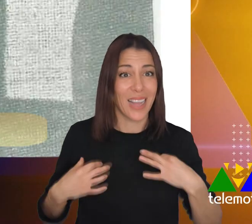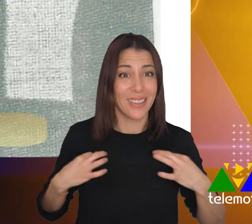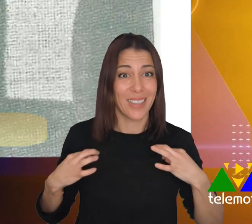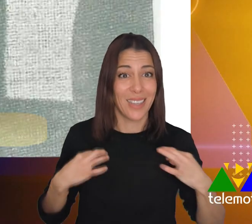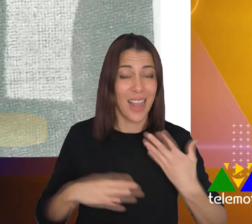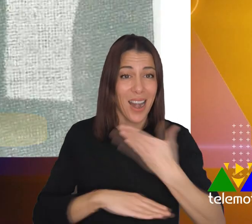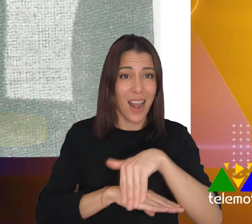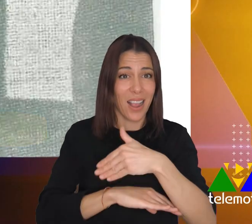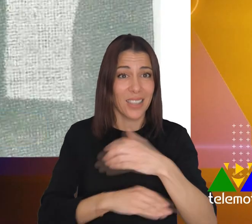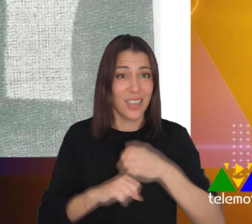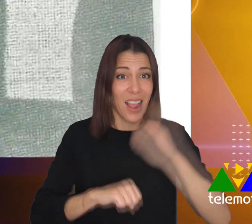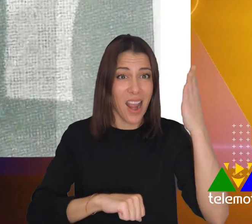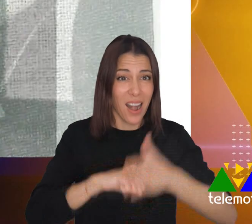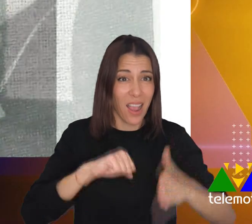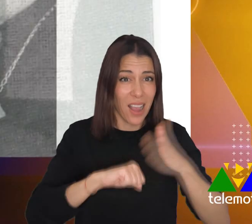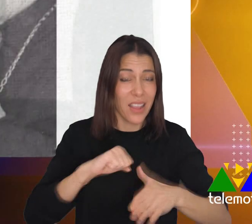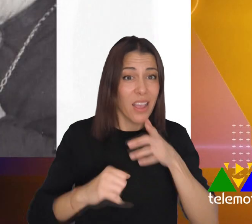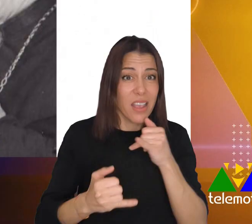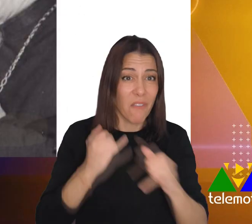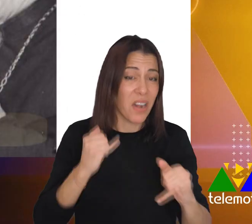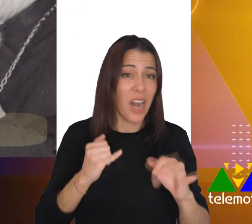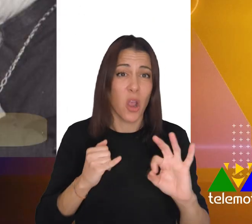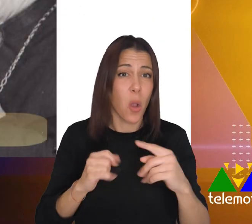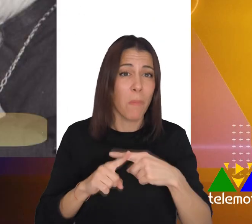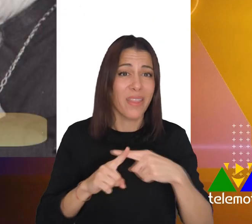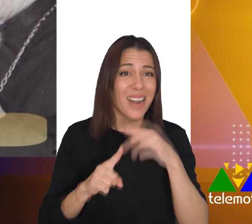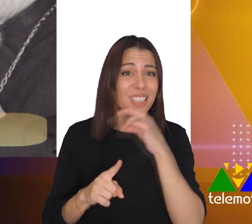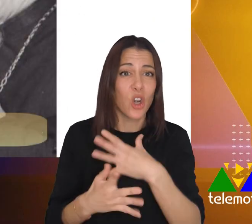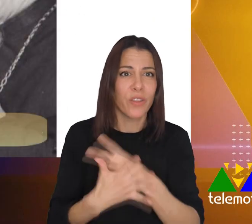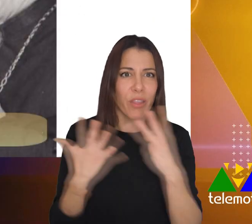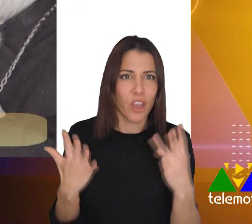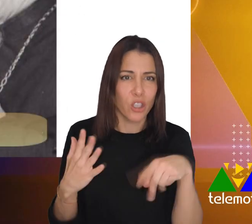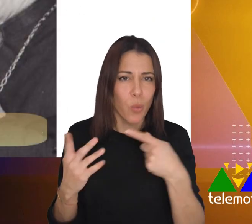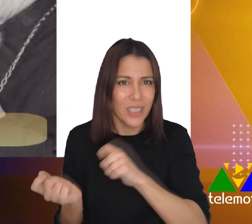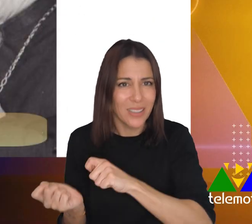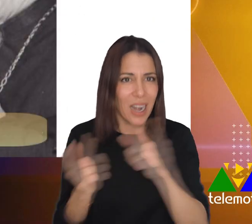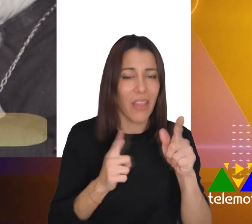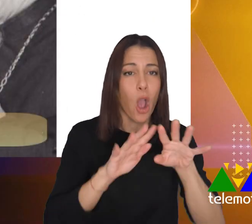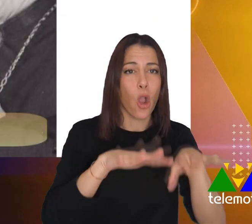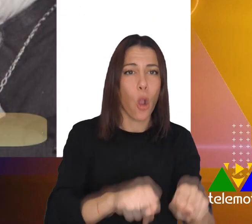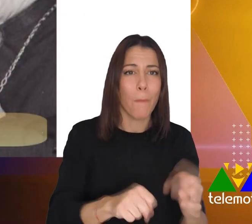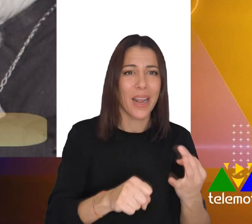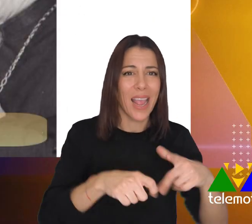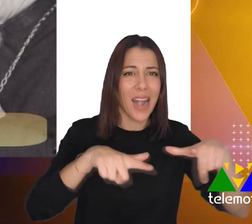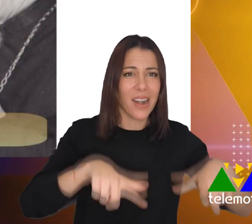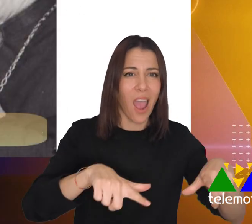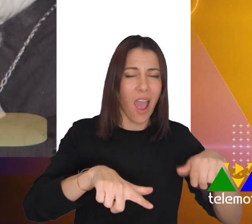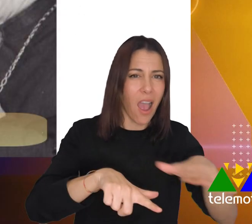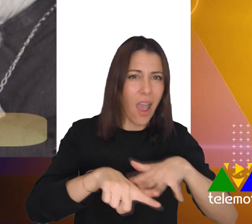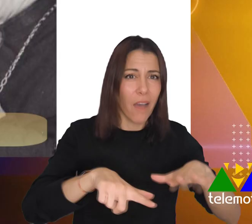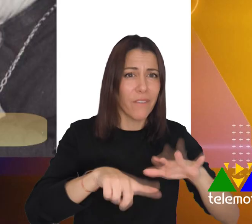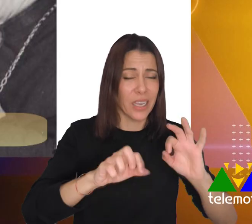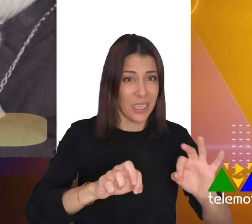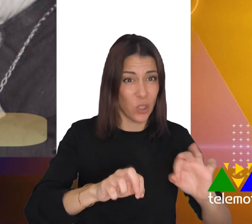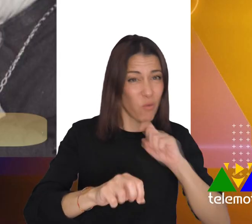calle Las Cañas y a mediados del siglo XVIII se trasladan y compran las naves de una